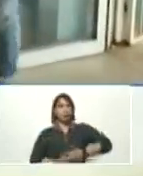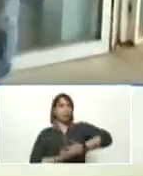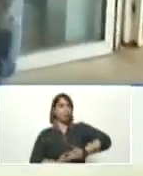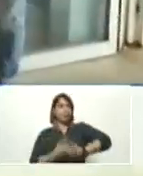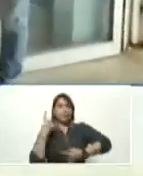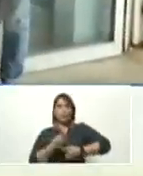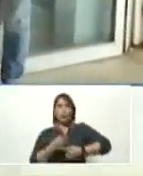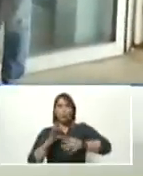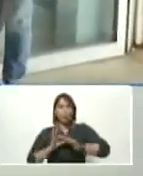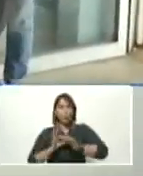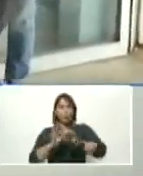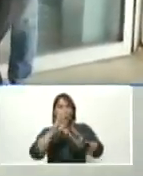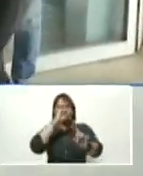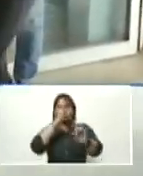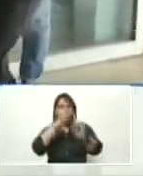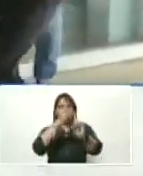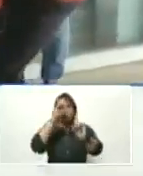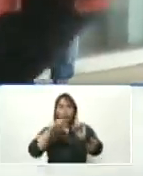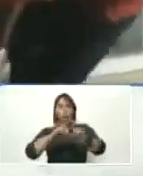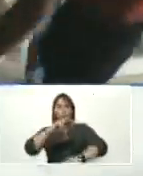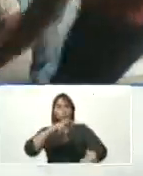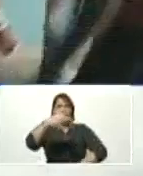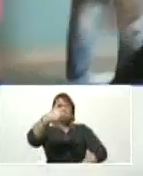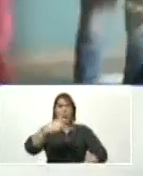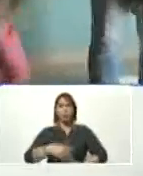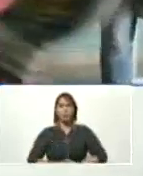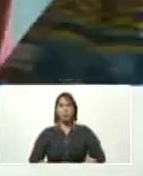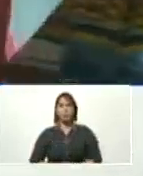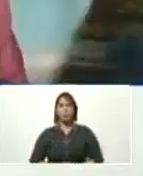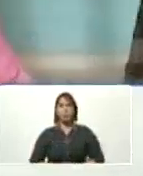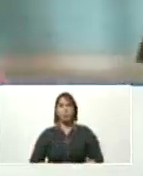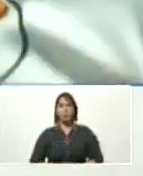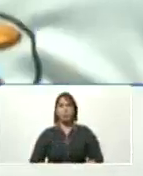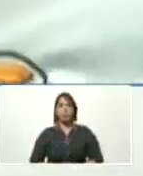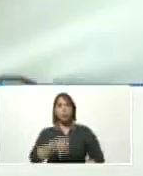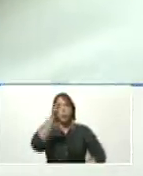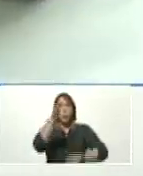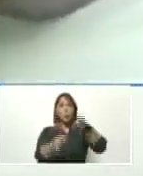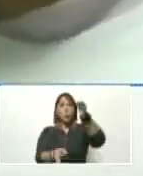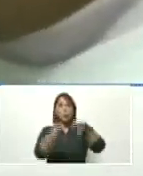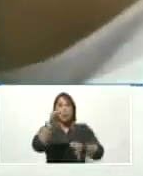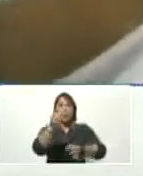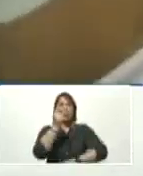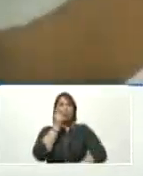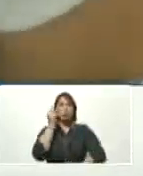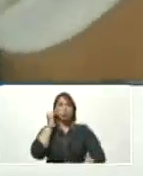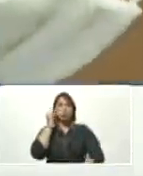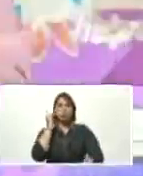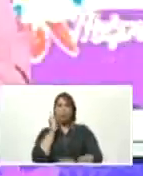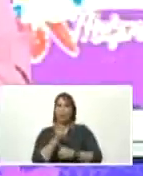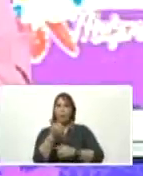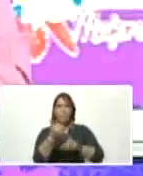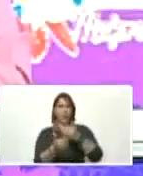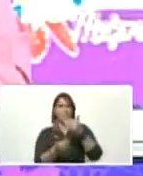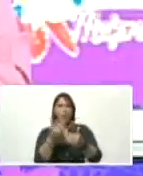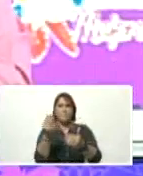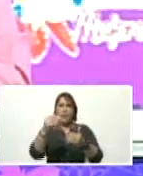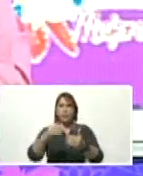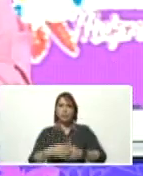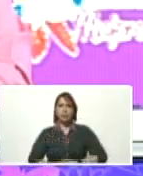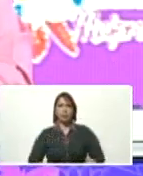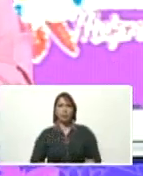unidos. En tercer lugar, la justicia de género. Tenemos que avanzar mucho más.